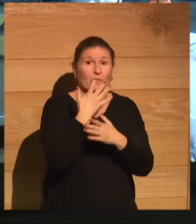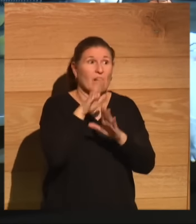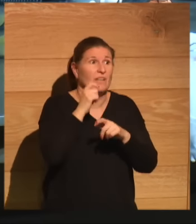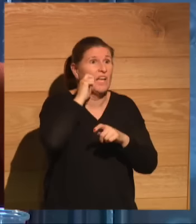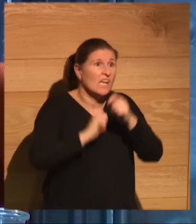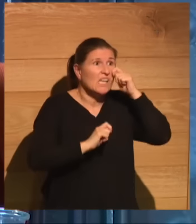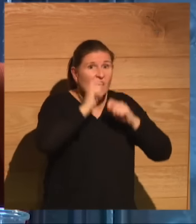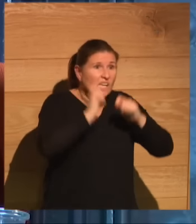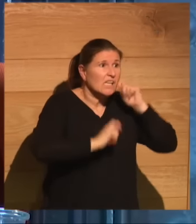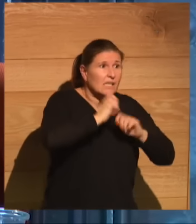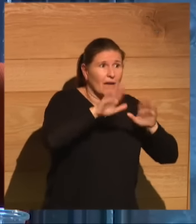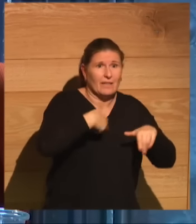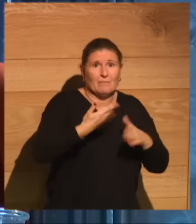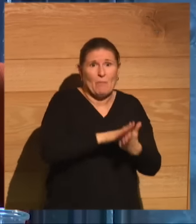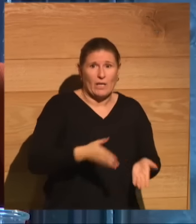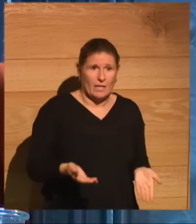matar.